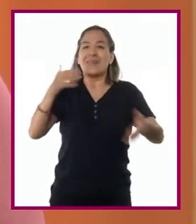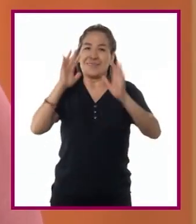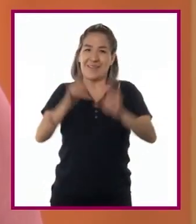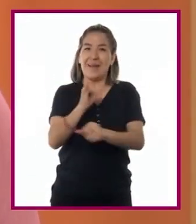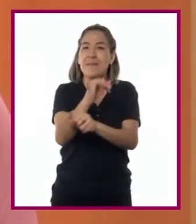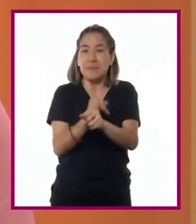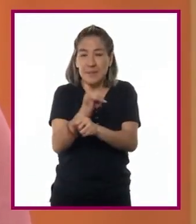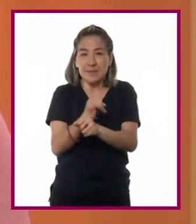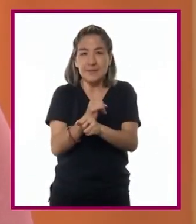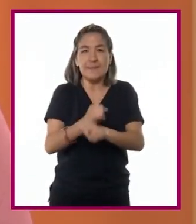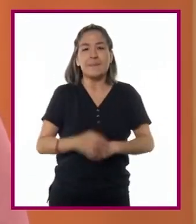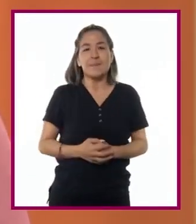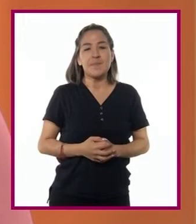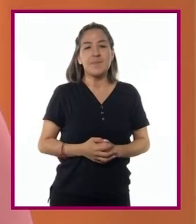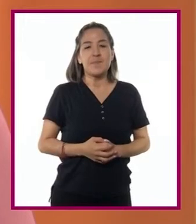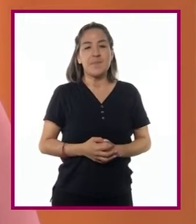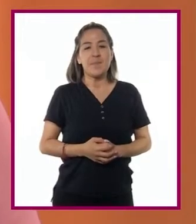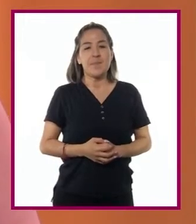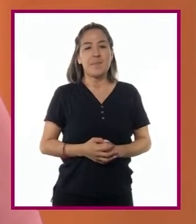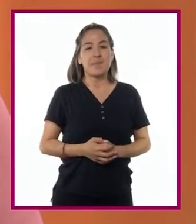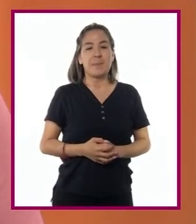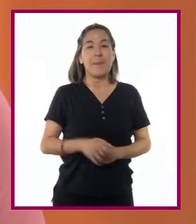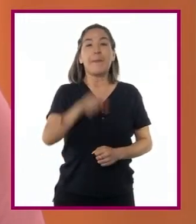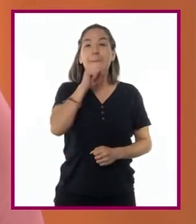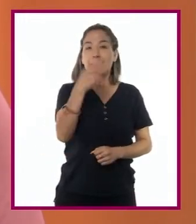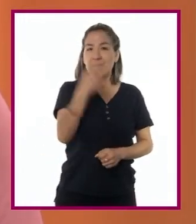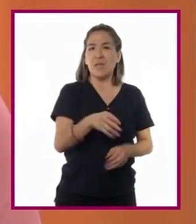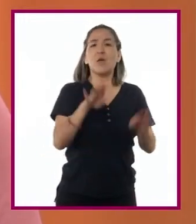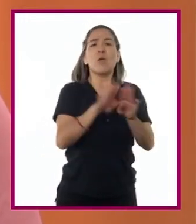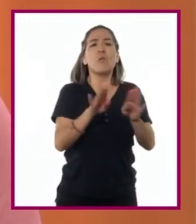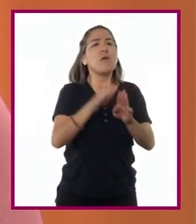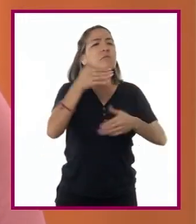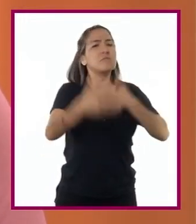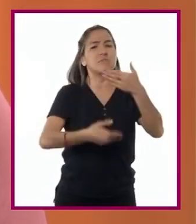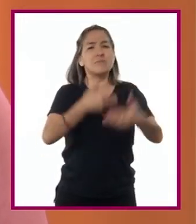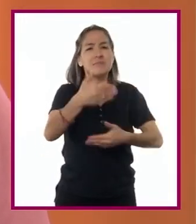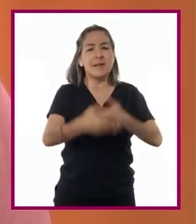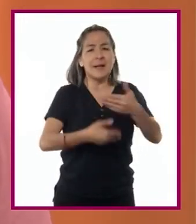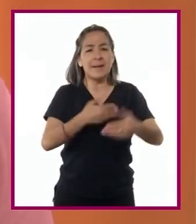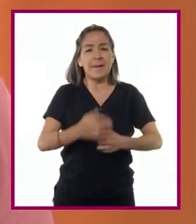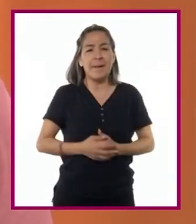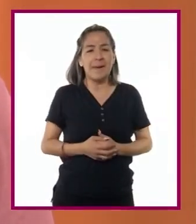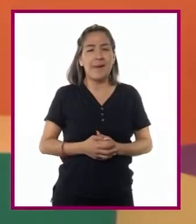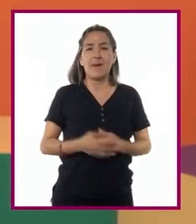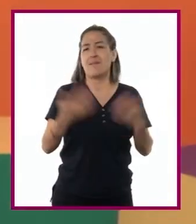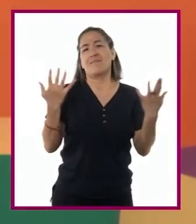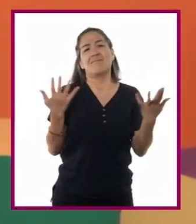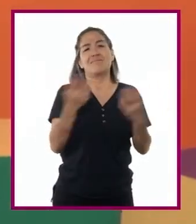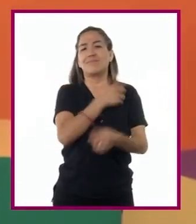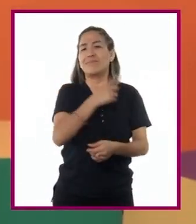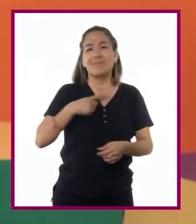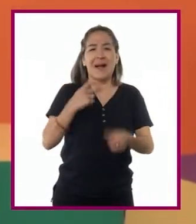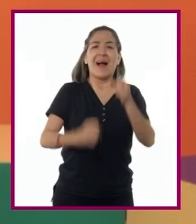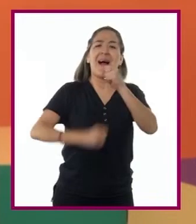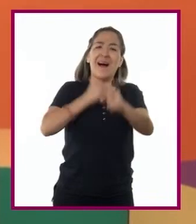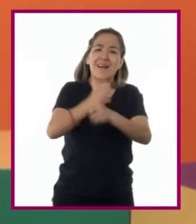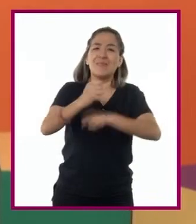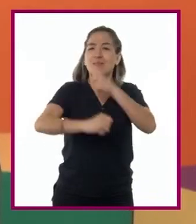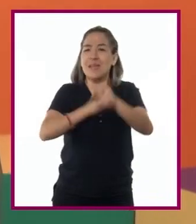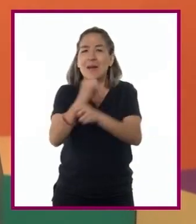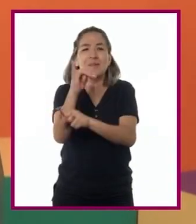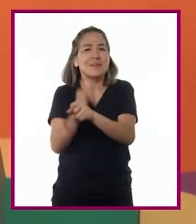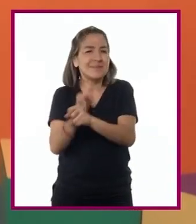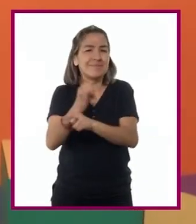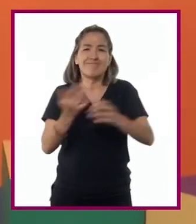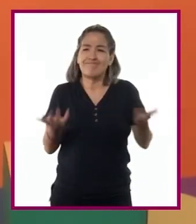Además, debemos decir que estos procedimientos usualmente toman muchos años. De acuerdo con lo